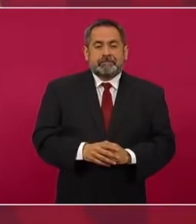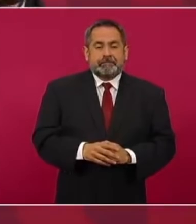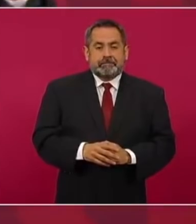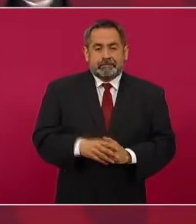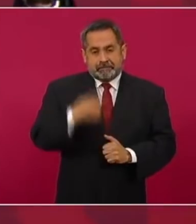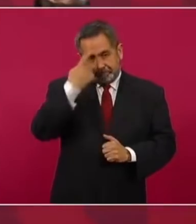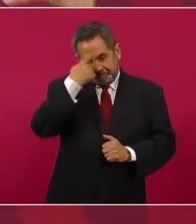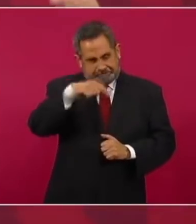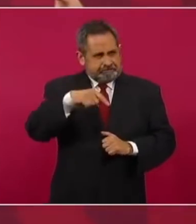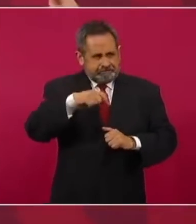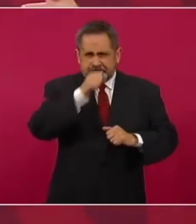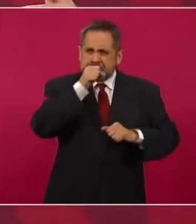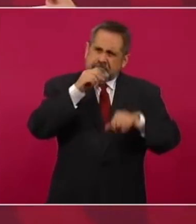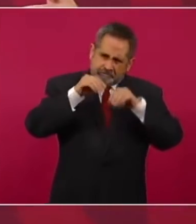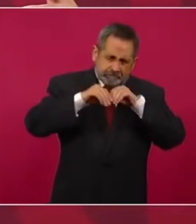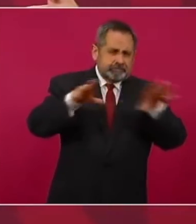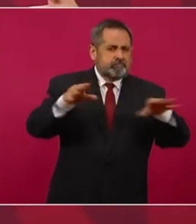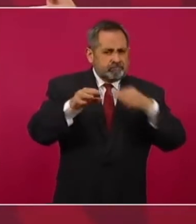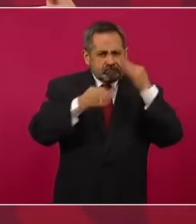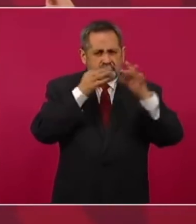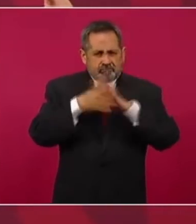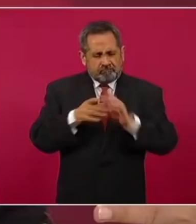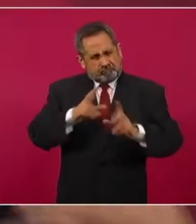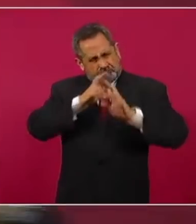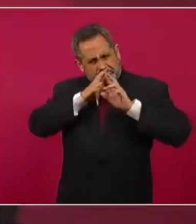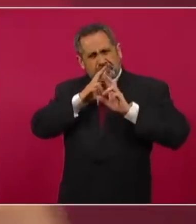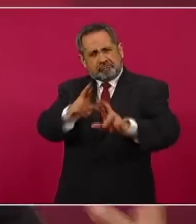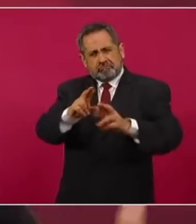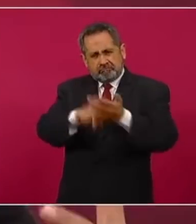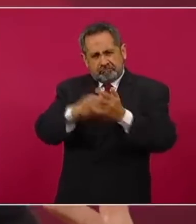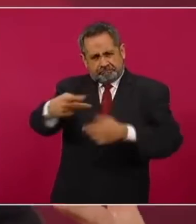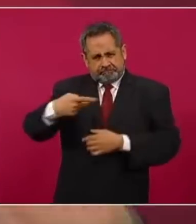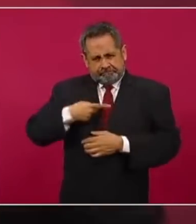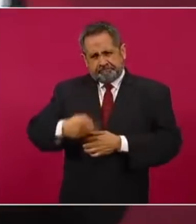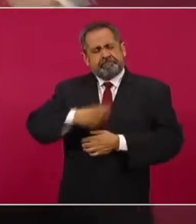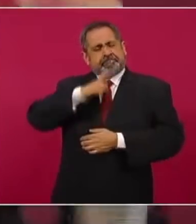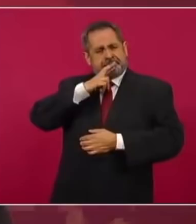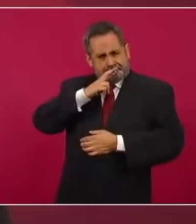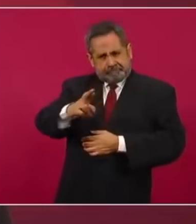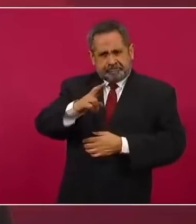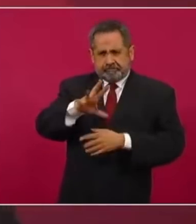para darle una respuesta a lo que me estás preguntando